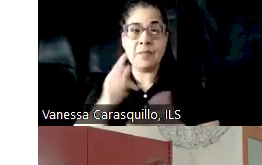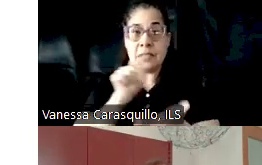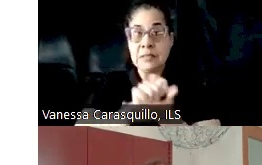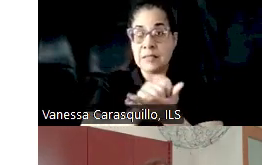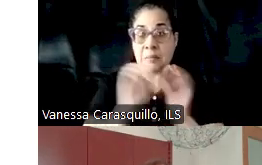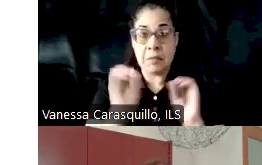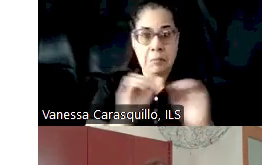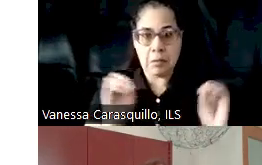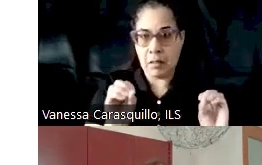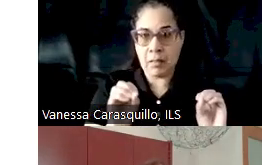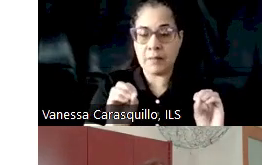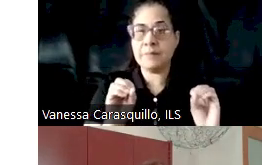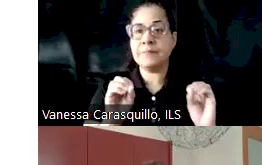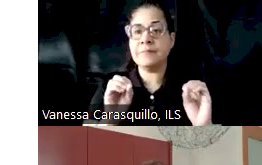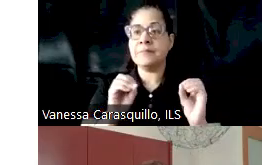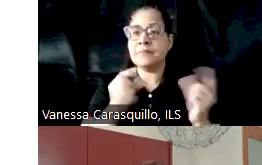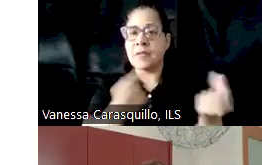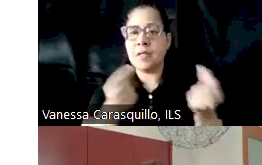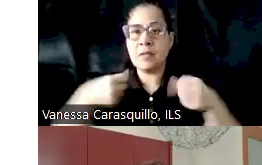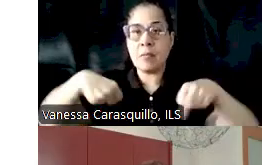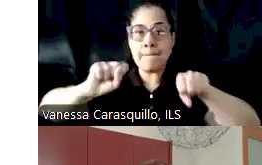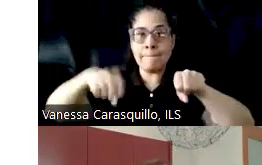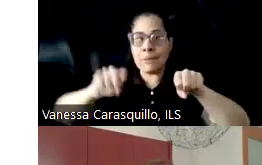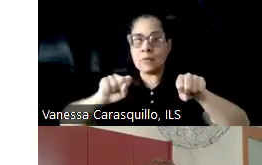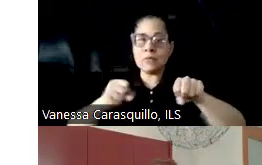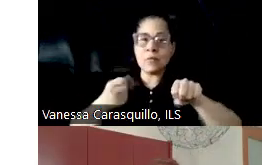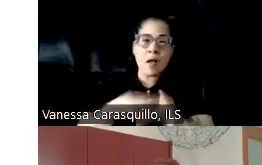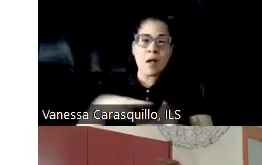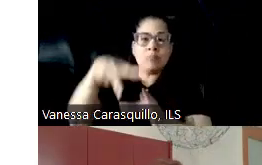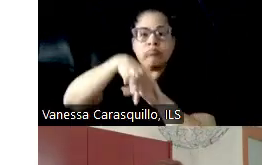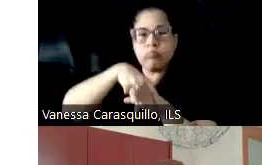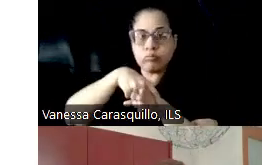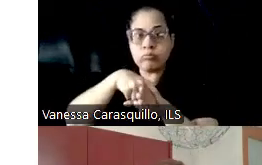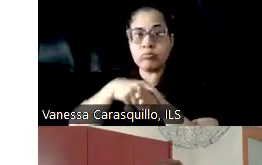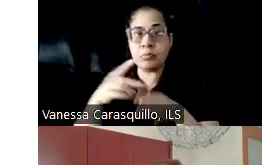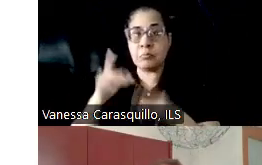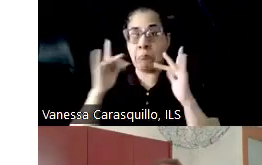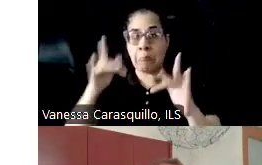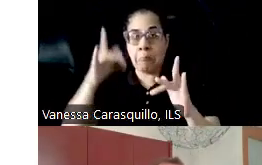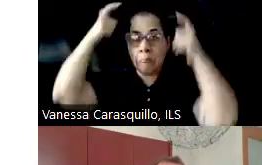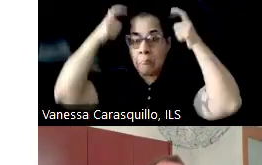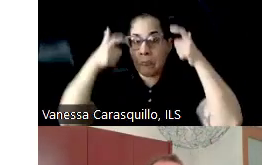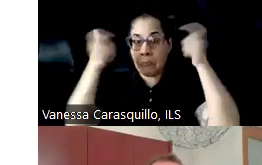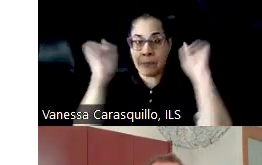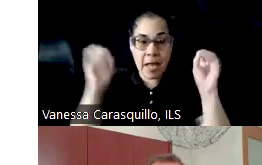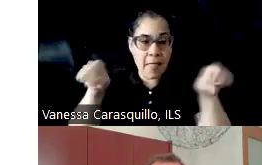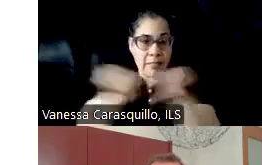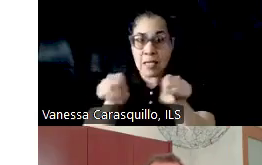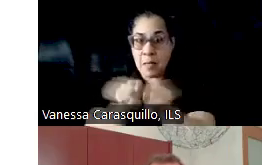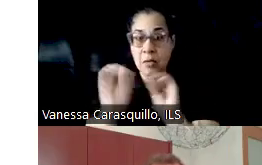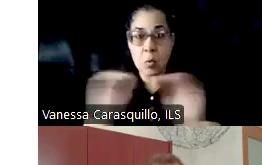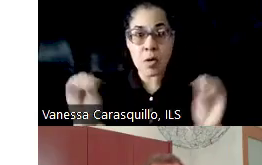ningún juicio, pues se montó en una motora que nunca se había montado, sin casco, sin zapatos, sin nada, y ahí mismo pues